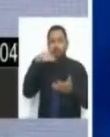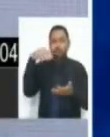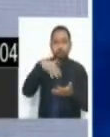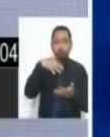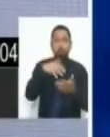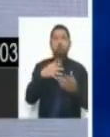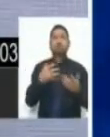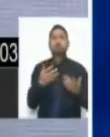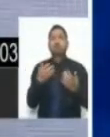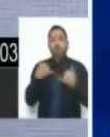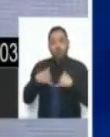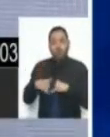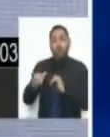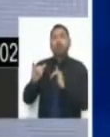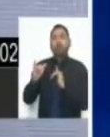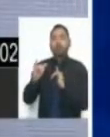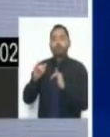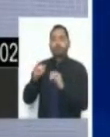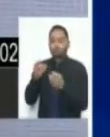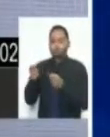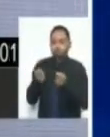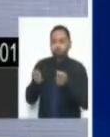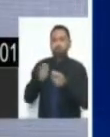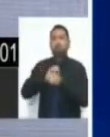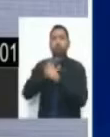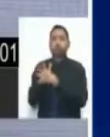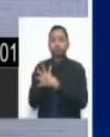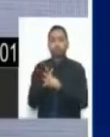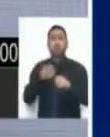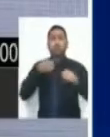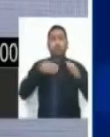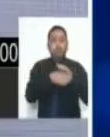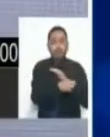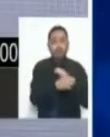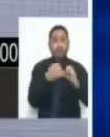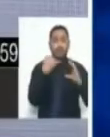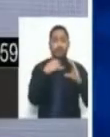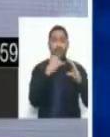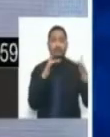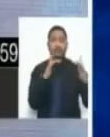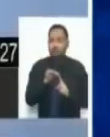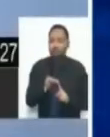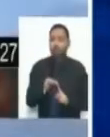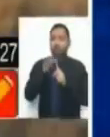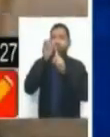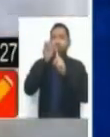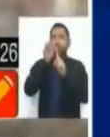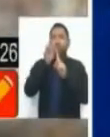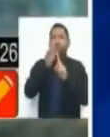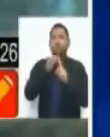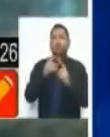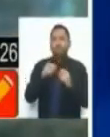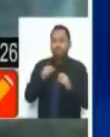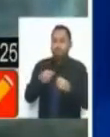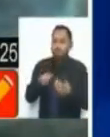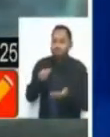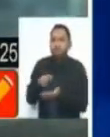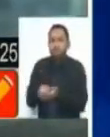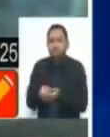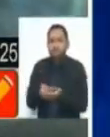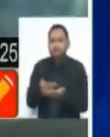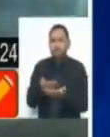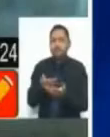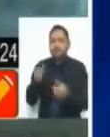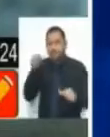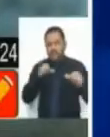renuncia porque simplemente no puede con Castillo ejecutar lo que plantea Cerrón. Eso es todo. Y ha sido una mala interpretación que lo haya